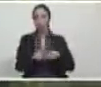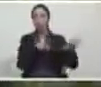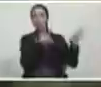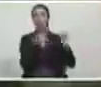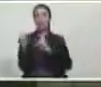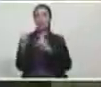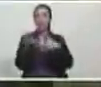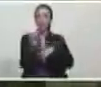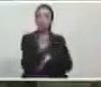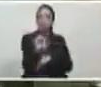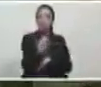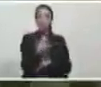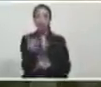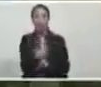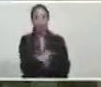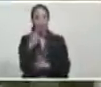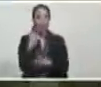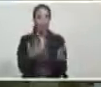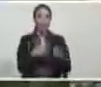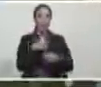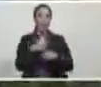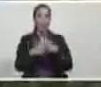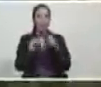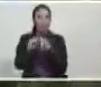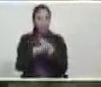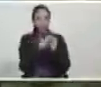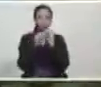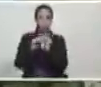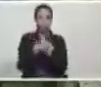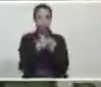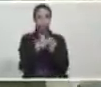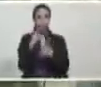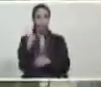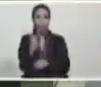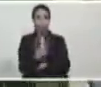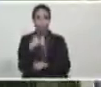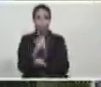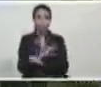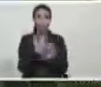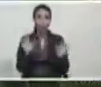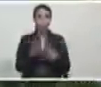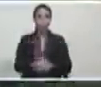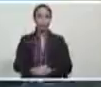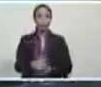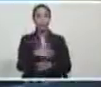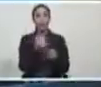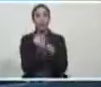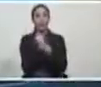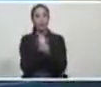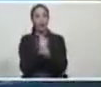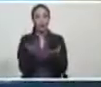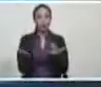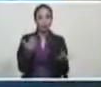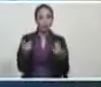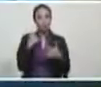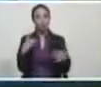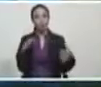como usted la puede ver ahorita, que se están produciendo. Así debe ser, fíjate, el trabajo, tanto en las industrias mixtas como